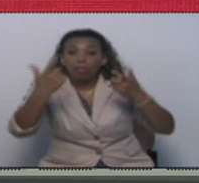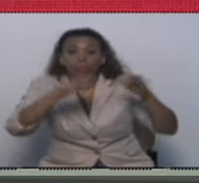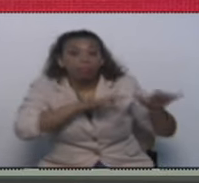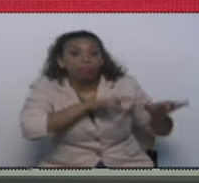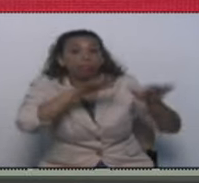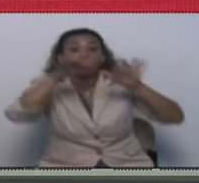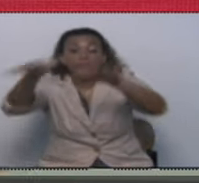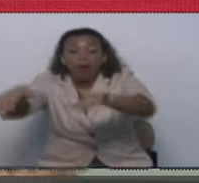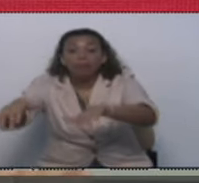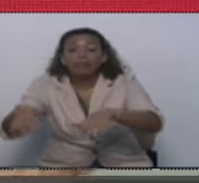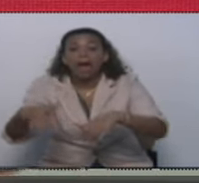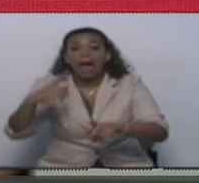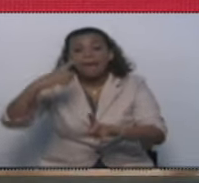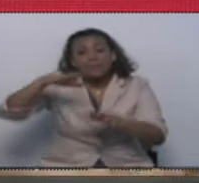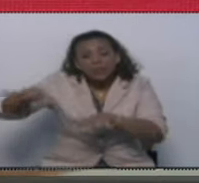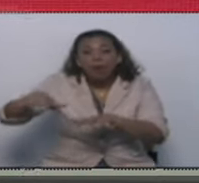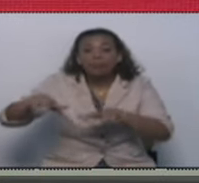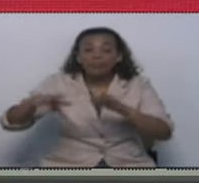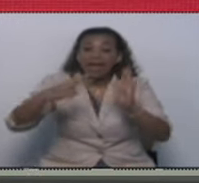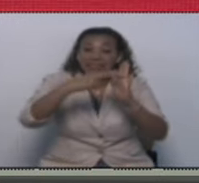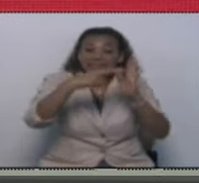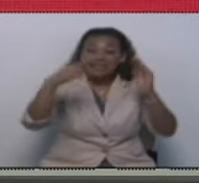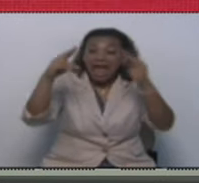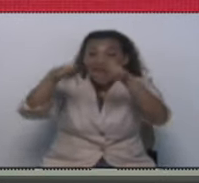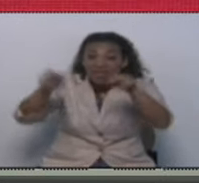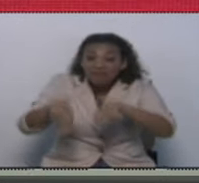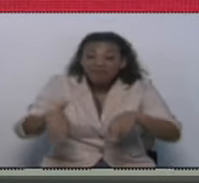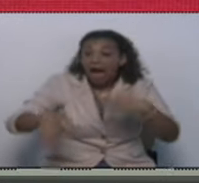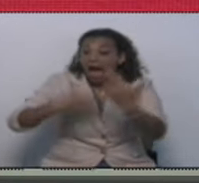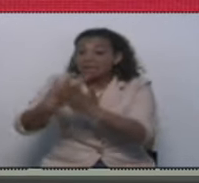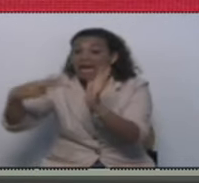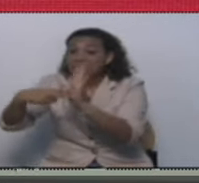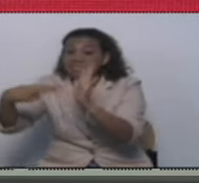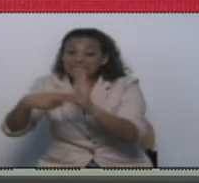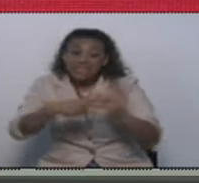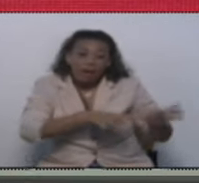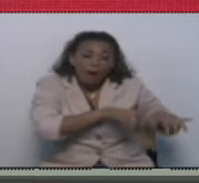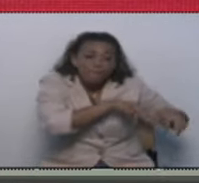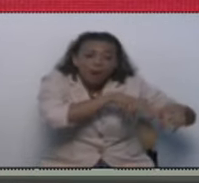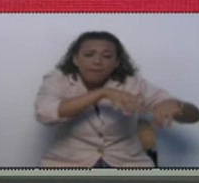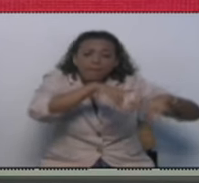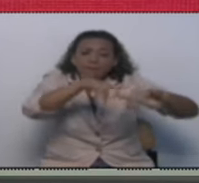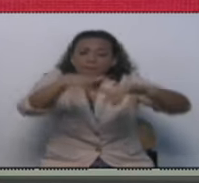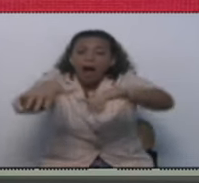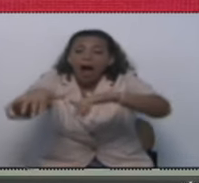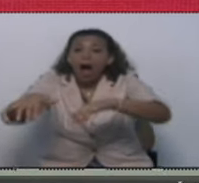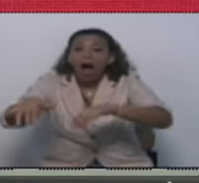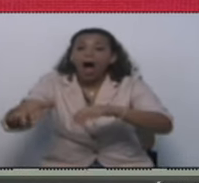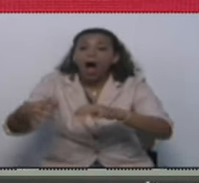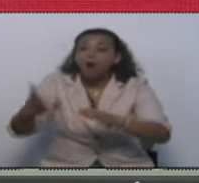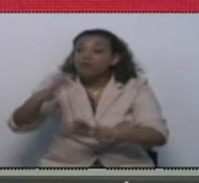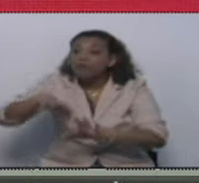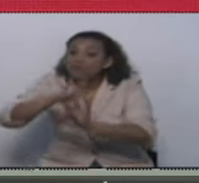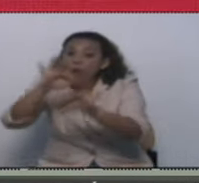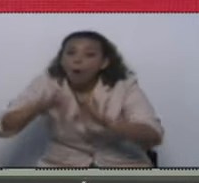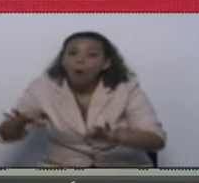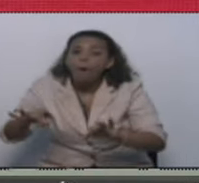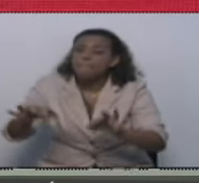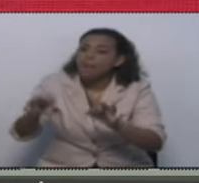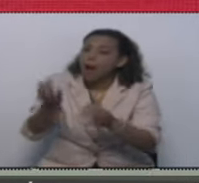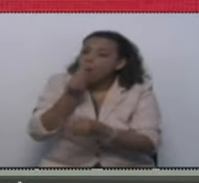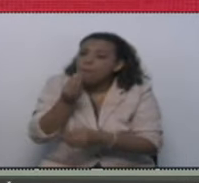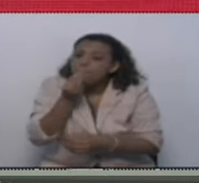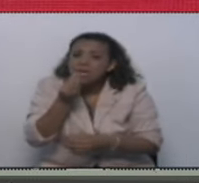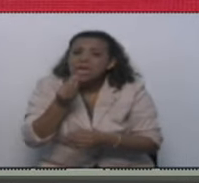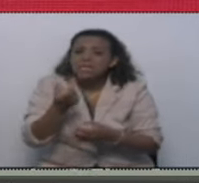que están pasando de Líbano a Siria, que ofrecerlos el hogar, la comida,